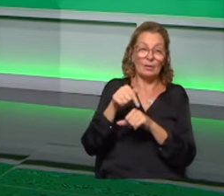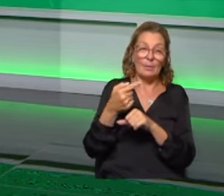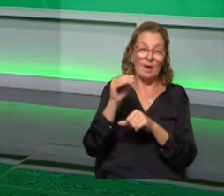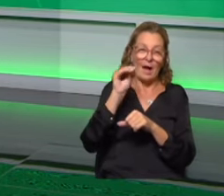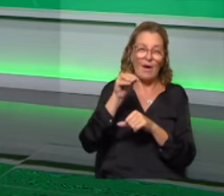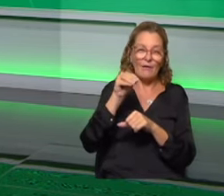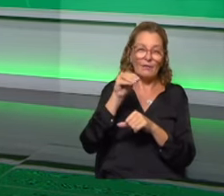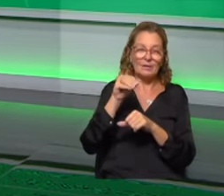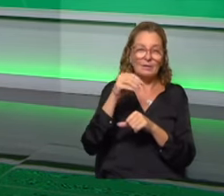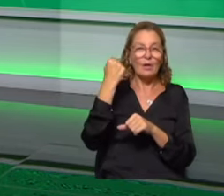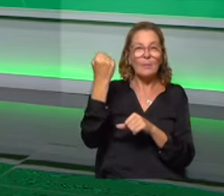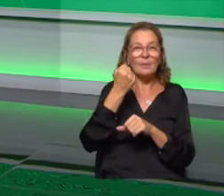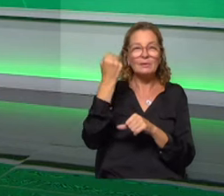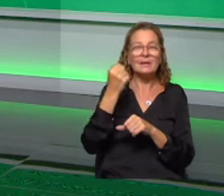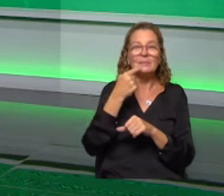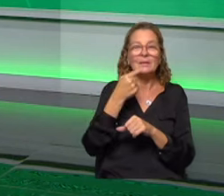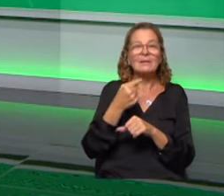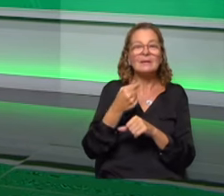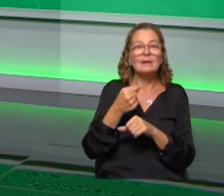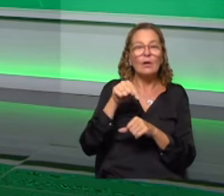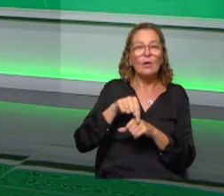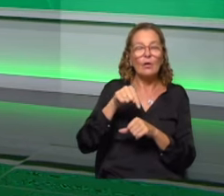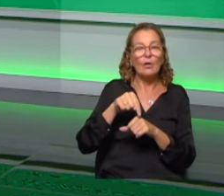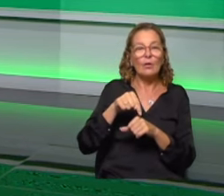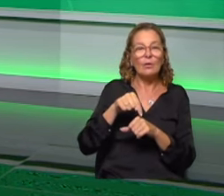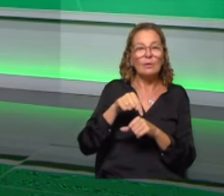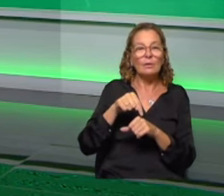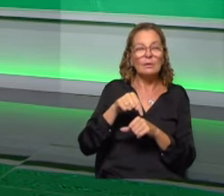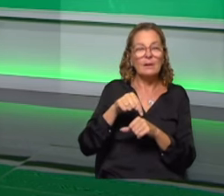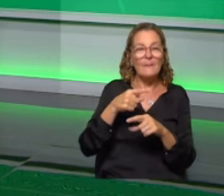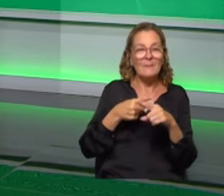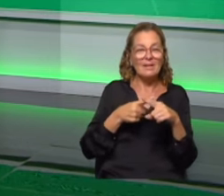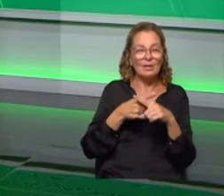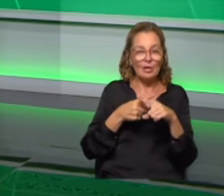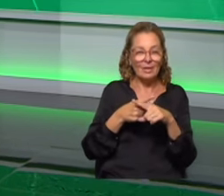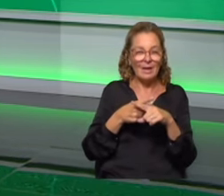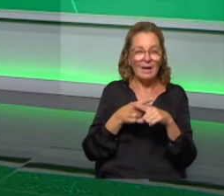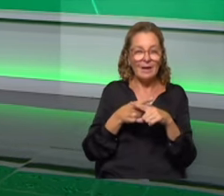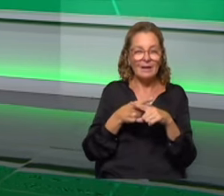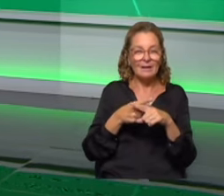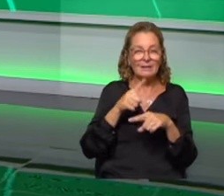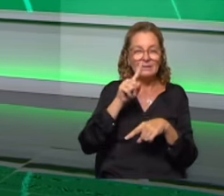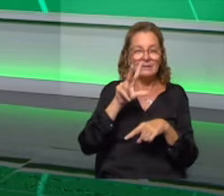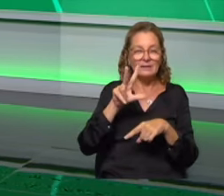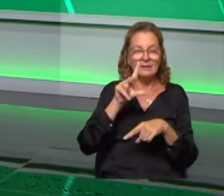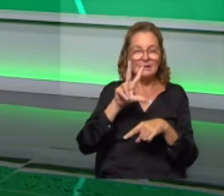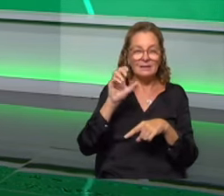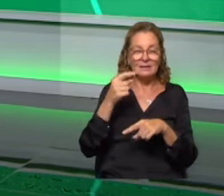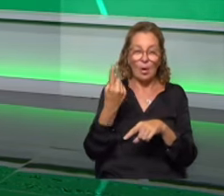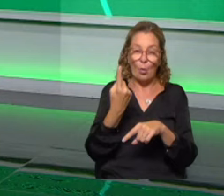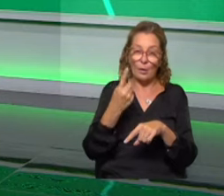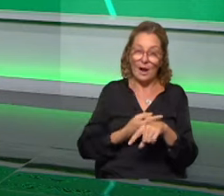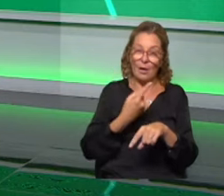aviso importante para hacer y es que desde hoy la edición del mediodía o pasado el mediodía de 13:30 es de una hora. Así